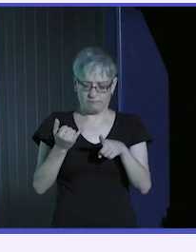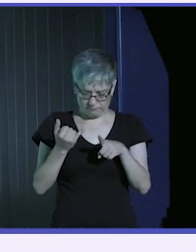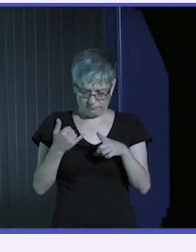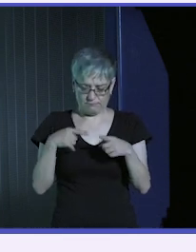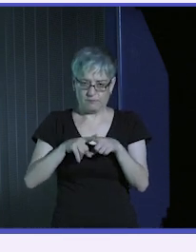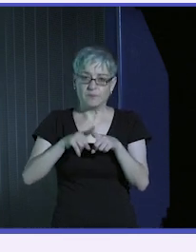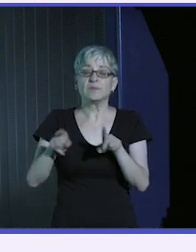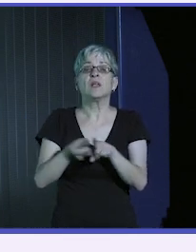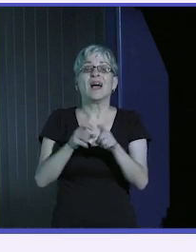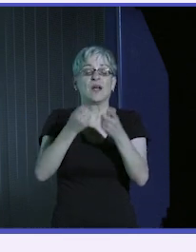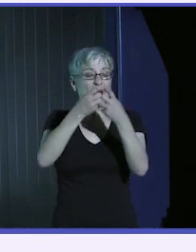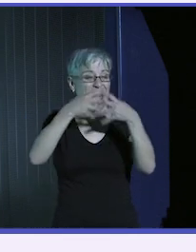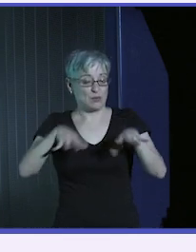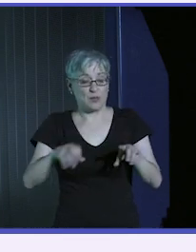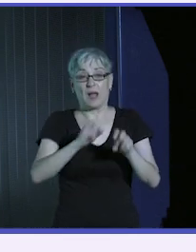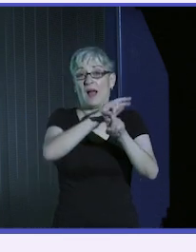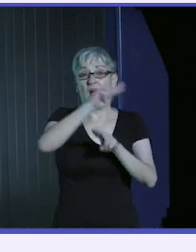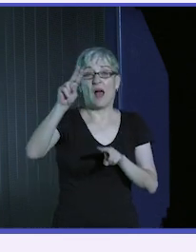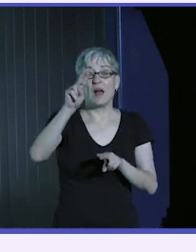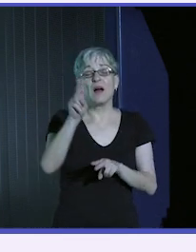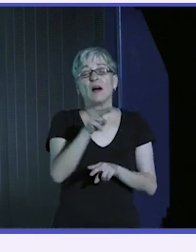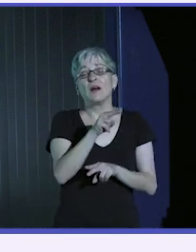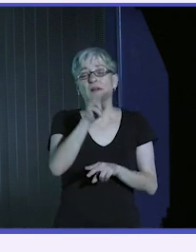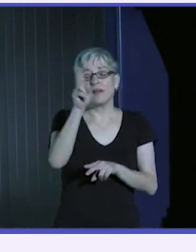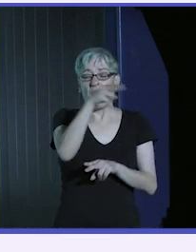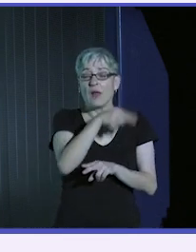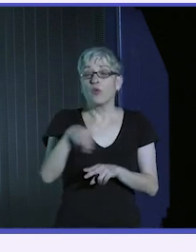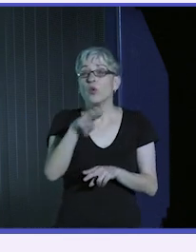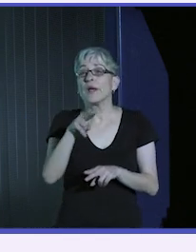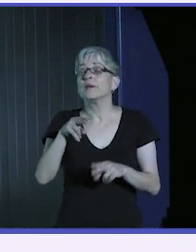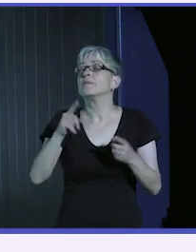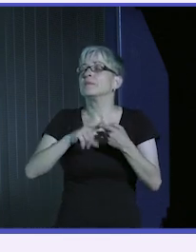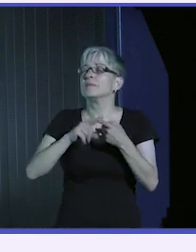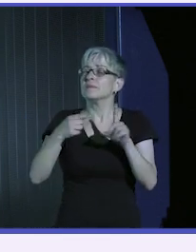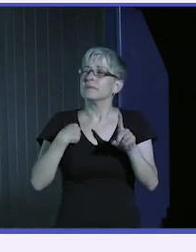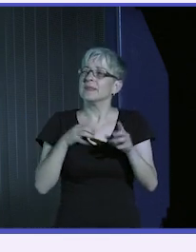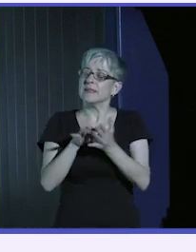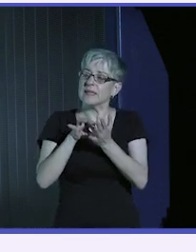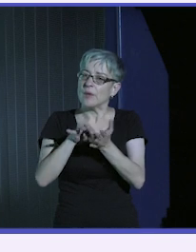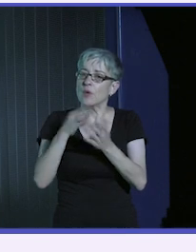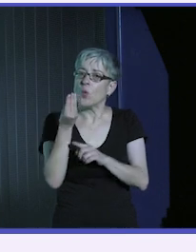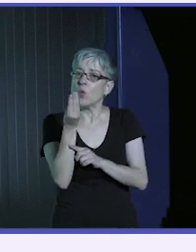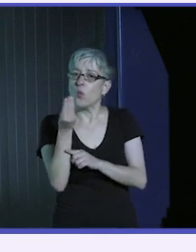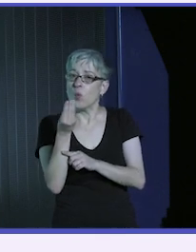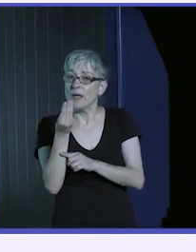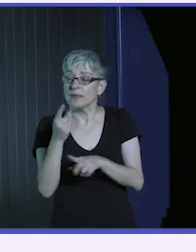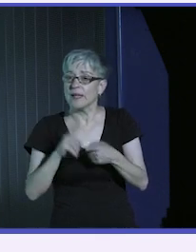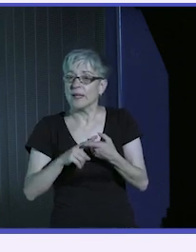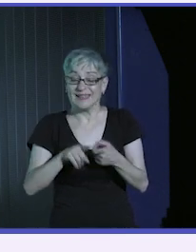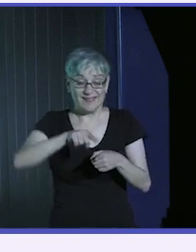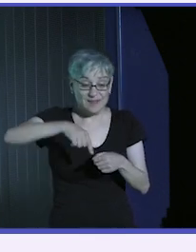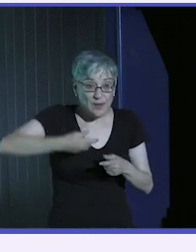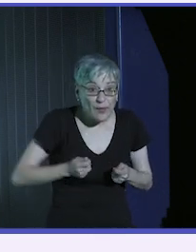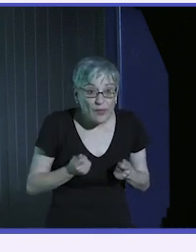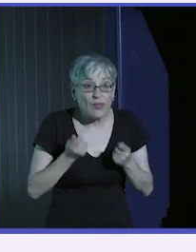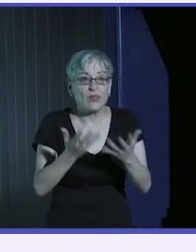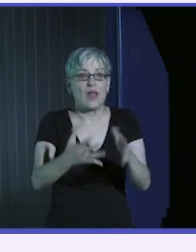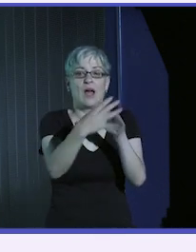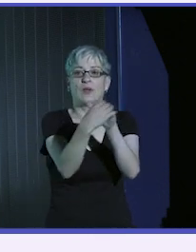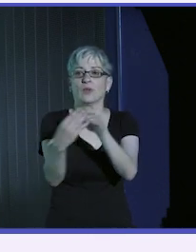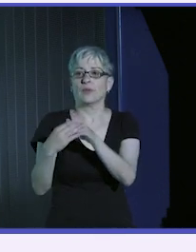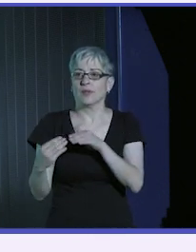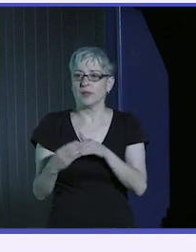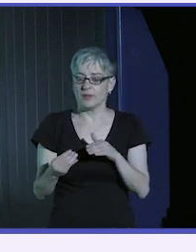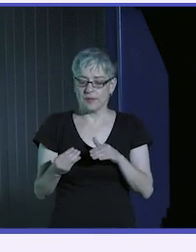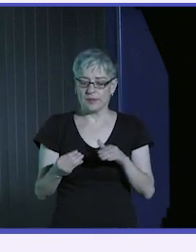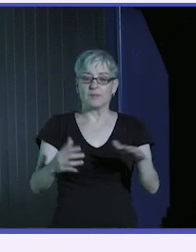cualquier arquitectura de Azure, al final el objetivo de los servicios de cuántica es proveer a vosotros, a los clientes, servicios de